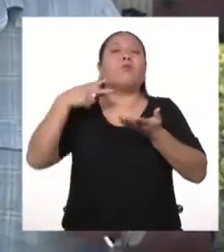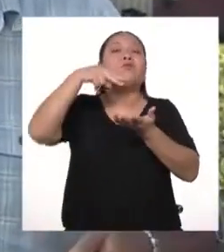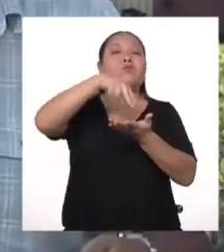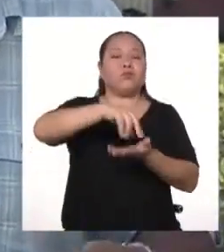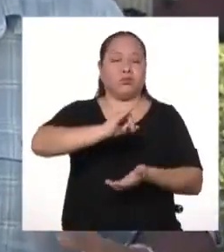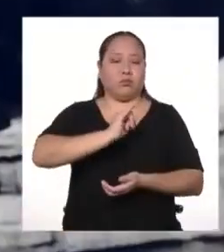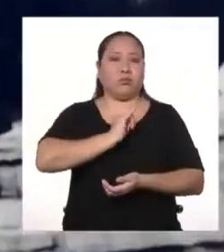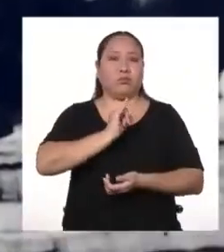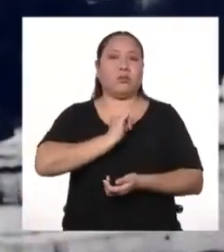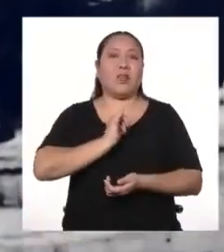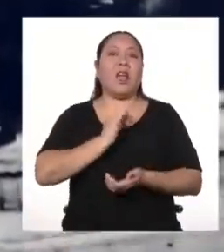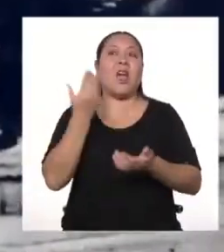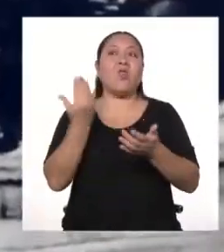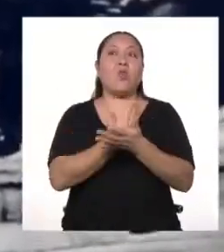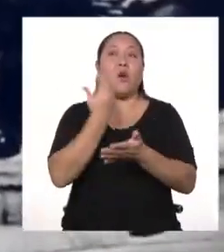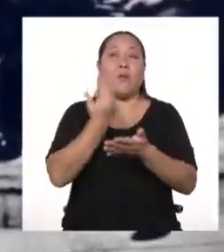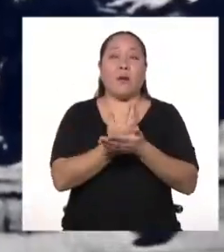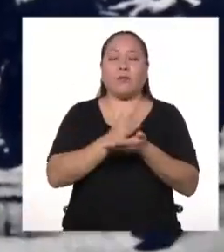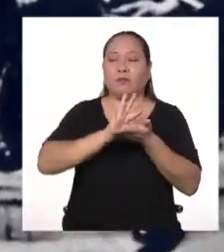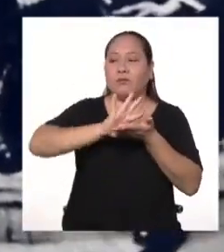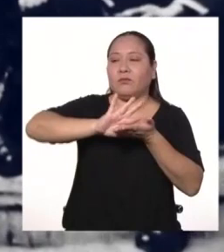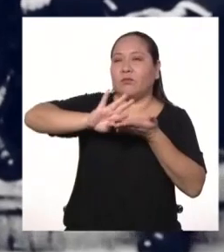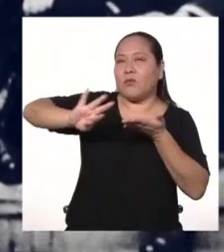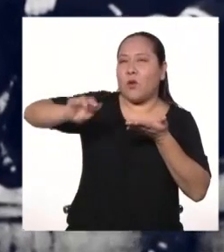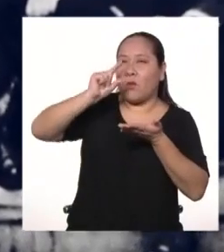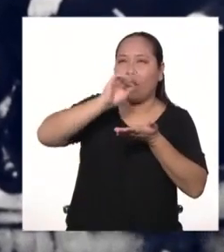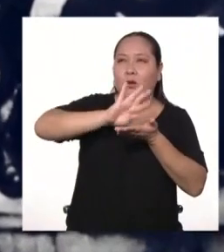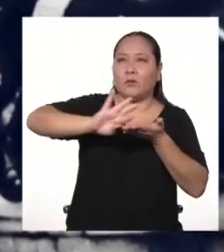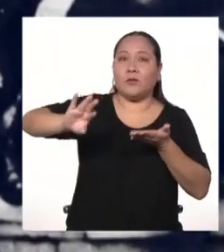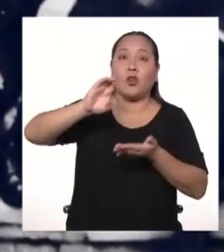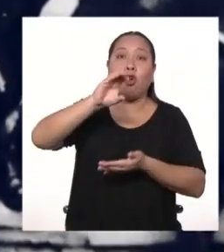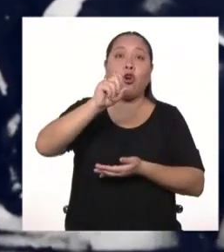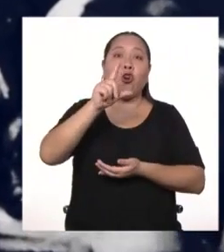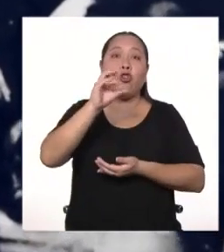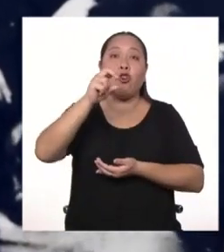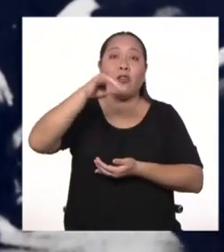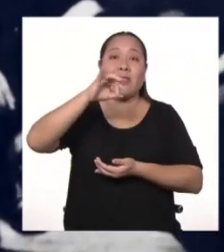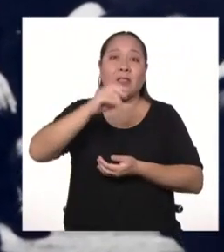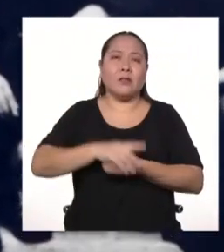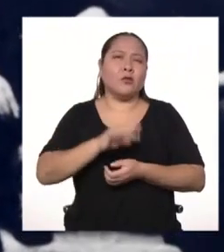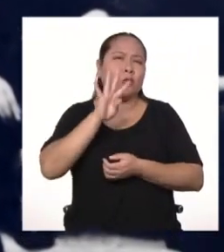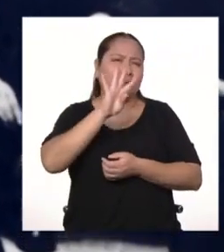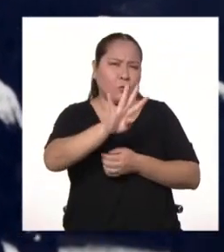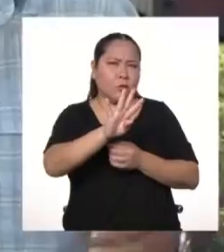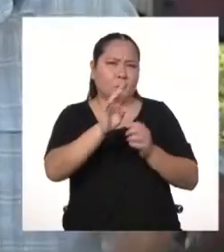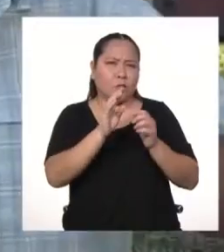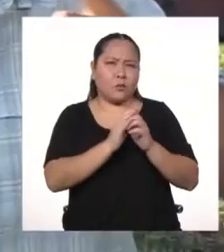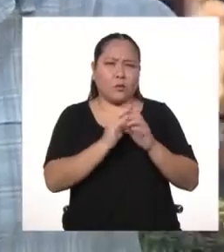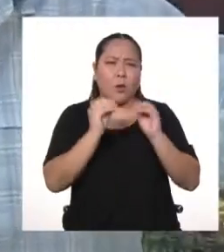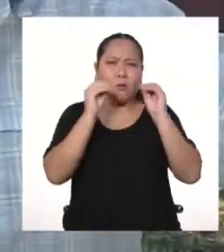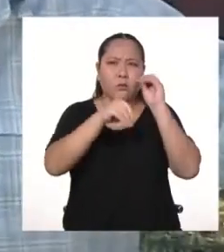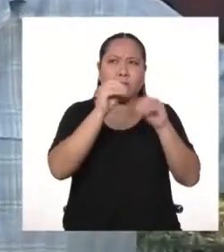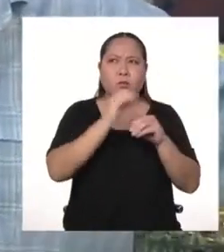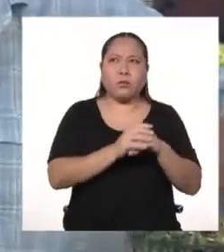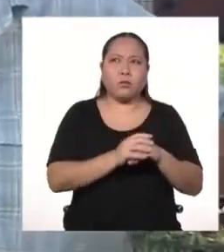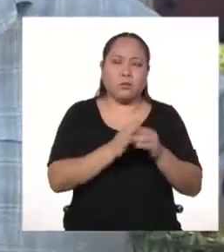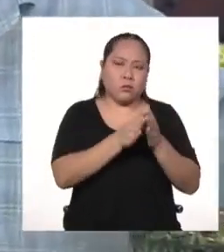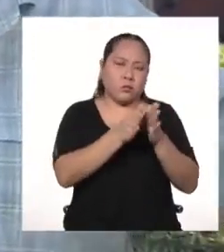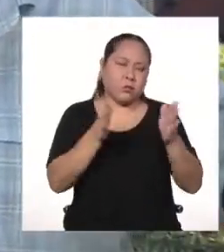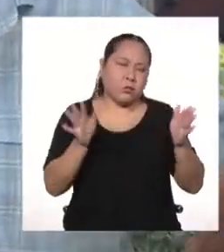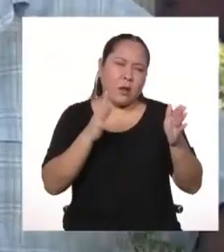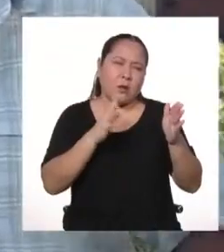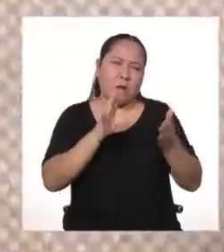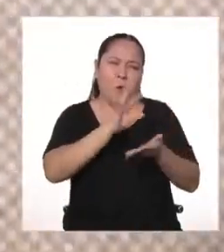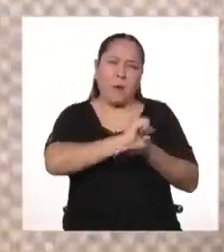identidad moderna distinta a la de ellos, ¿no? Y en ese sentido, Colónida, aunque es muy breve, son 4 números solamente, dura